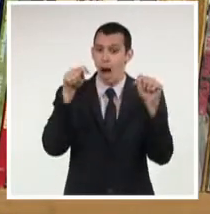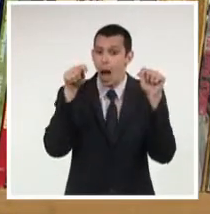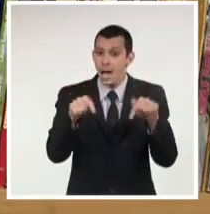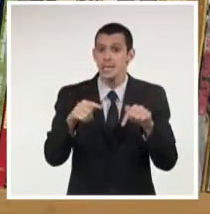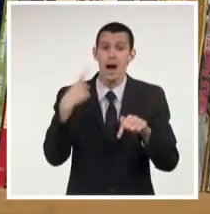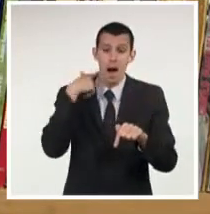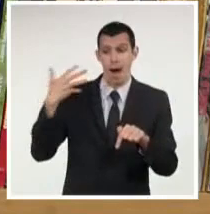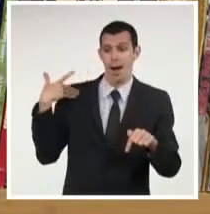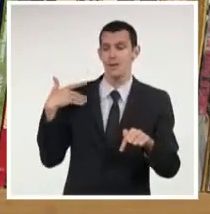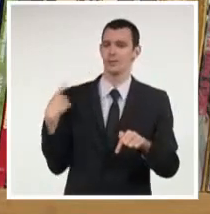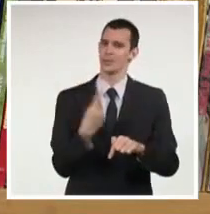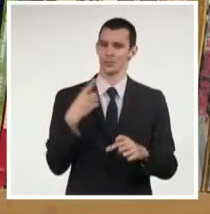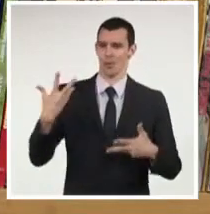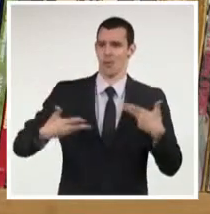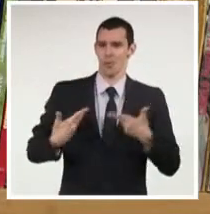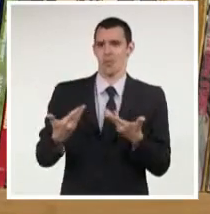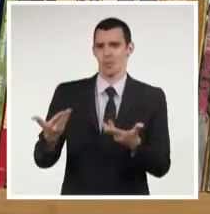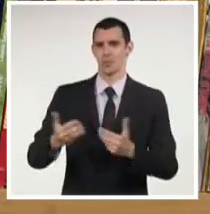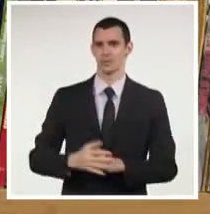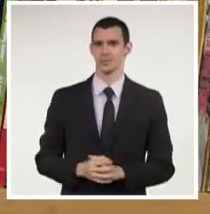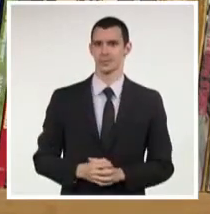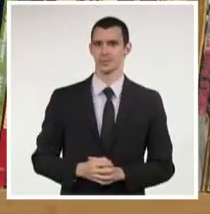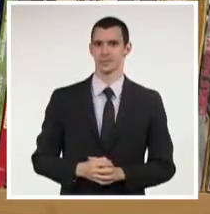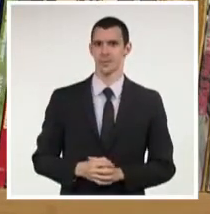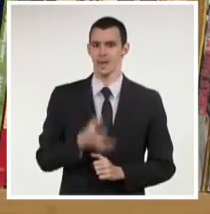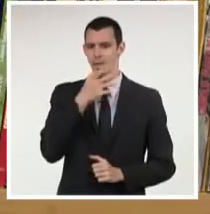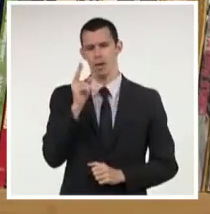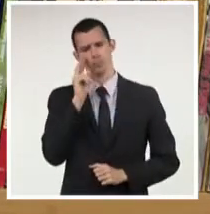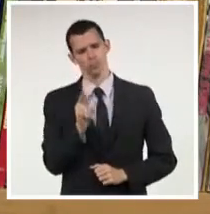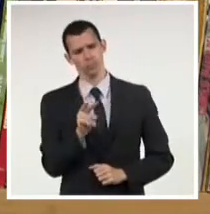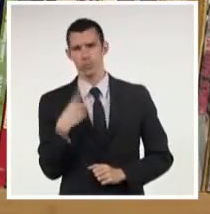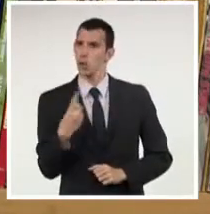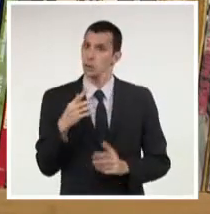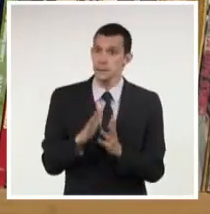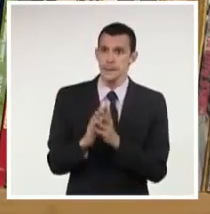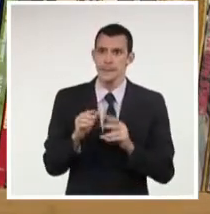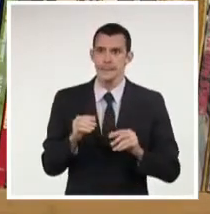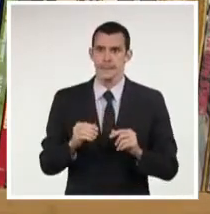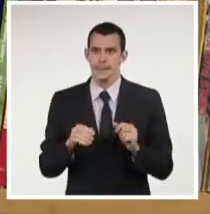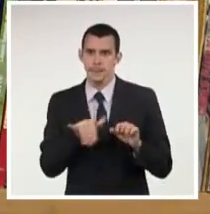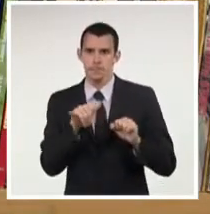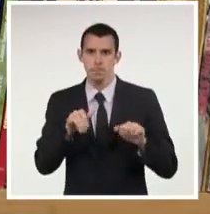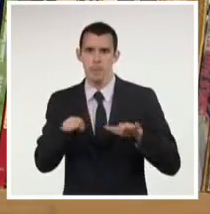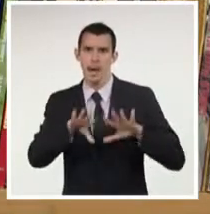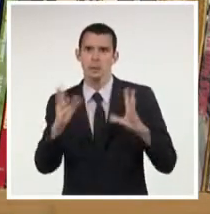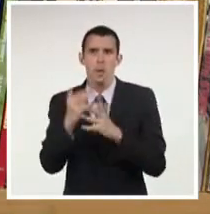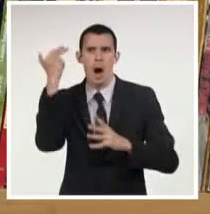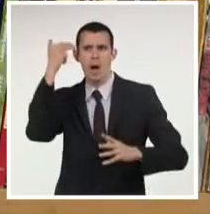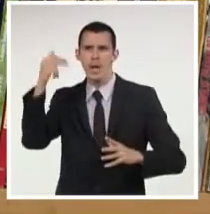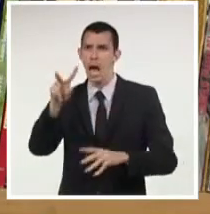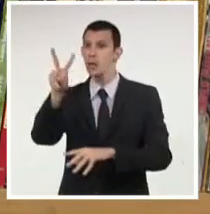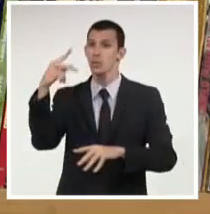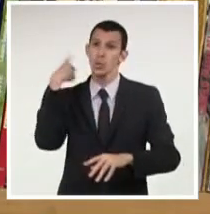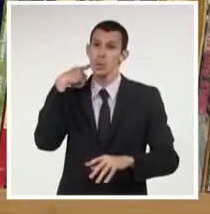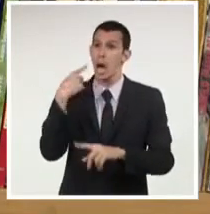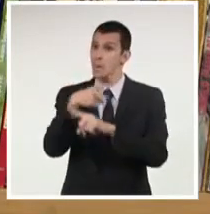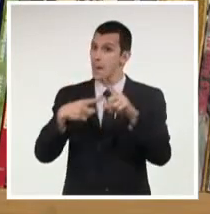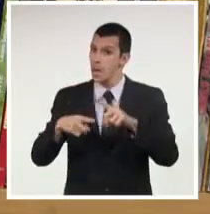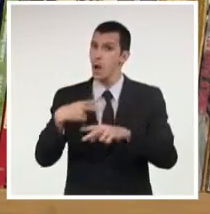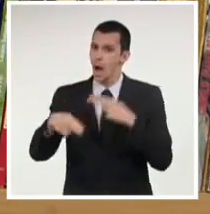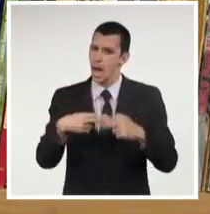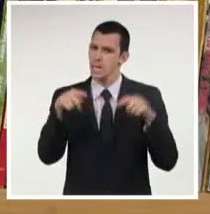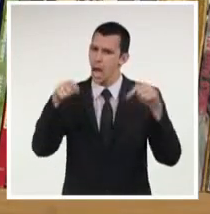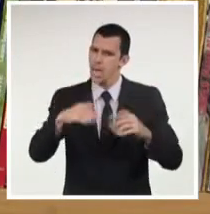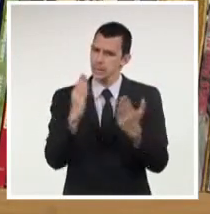cuando teníamos que hacer una demostración de la preparación que habíamos adquirido durante 2 años y medio en la escuela de